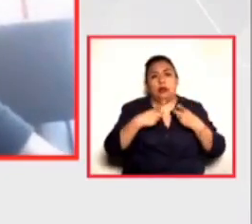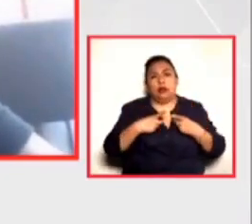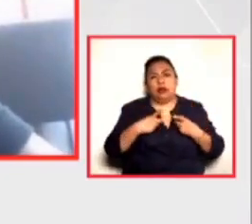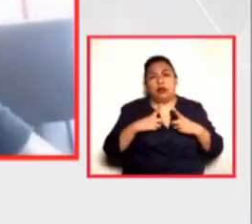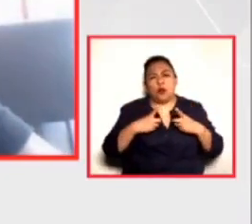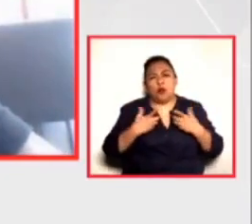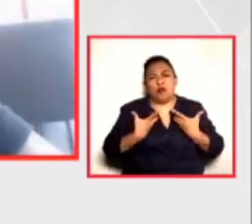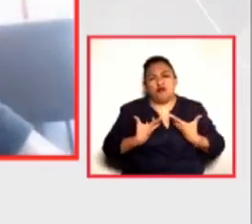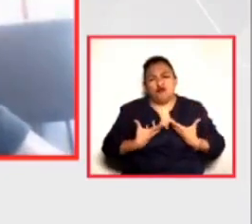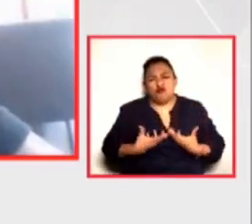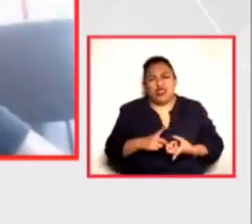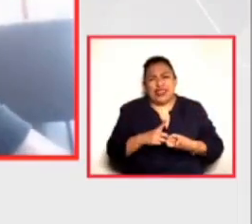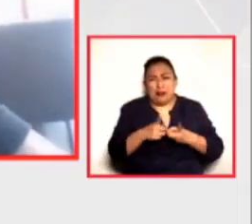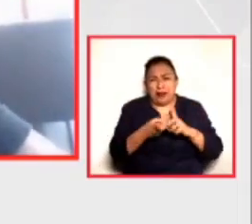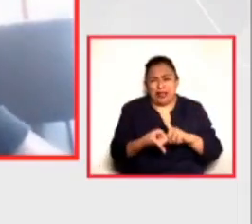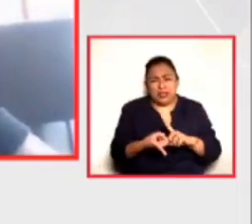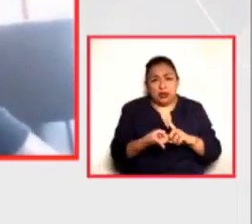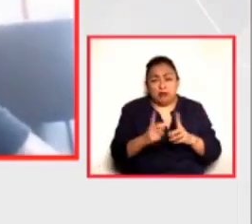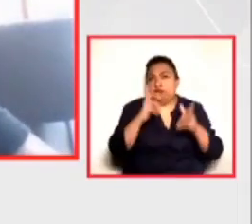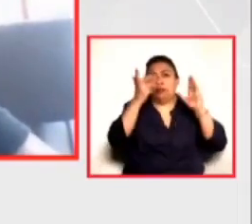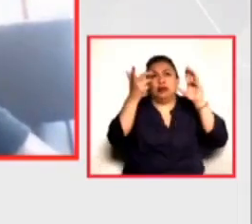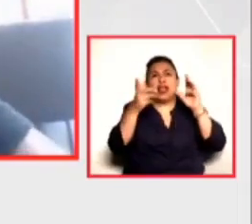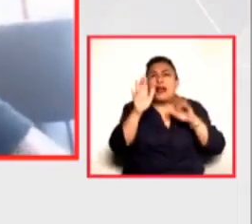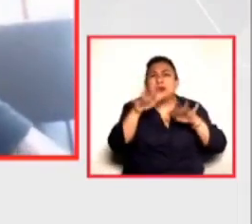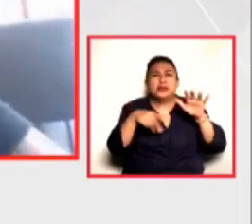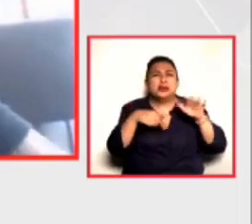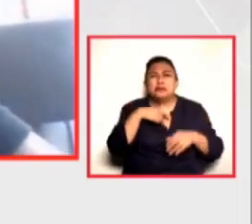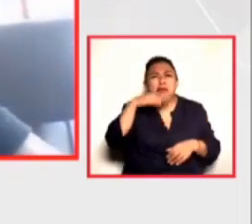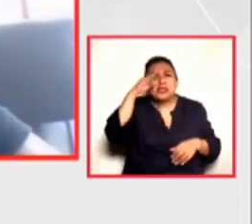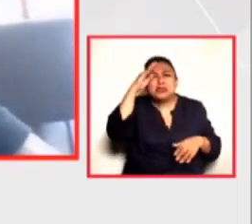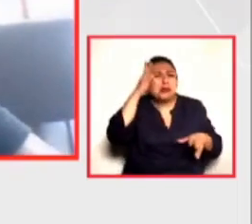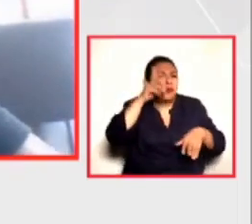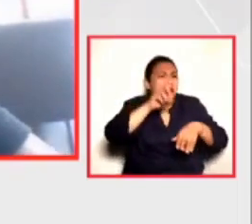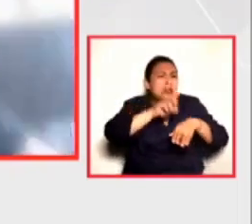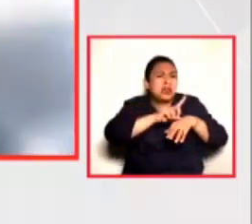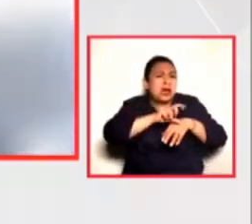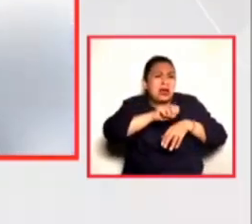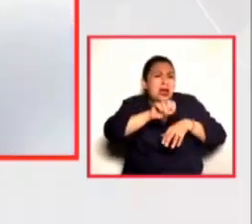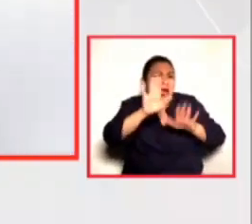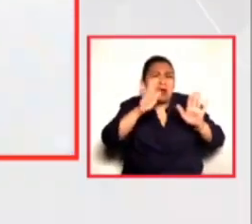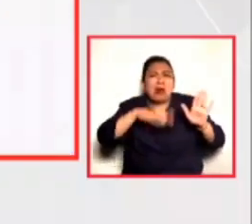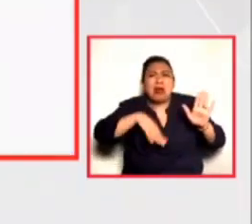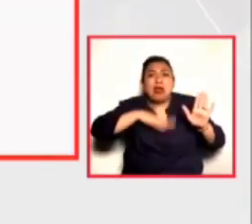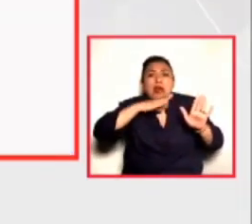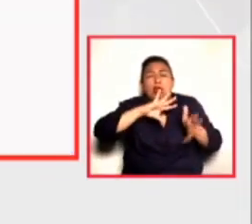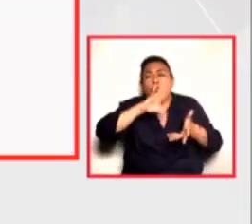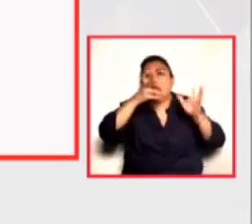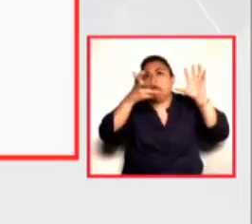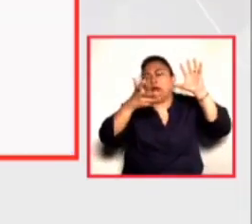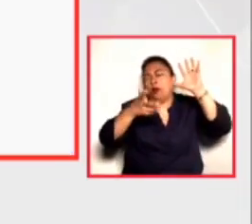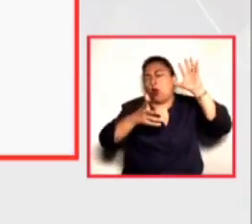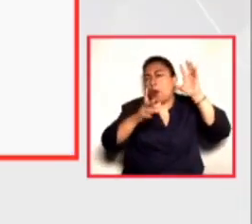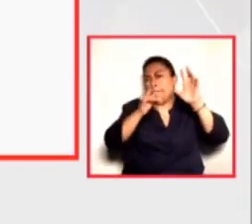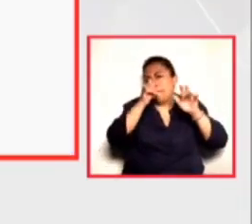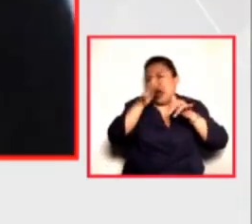ese tipo de cosas que, en las que no pensamos, que son cosas muy cotidianas, pero que pueden terminar en violencia.